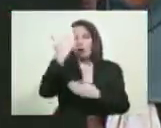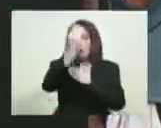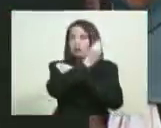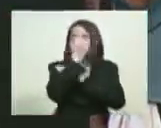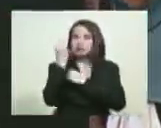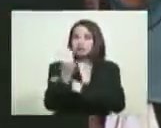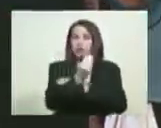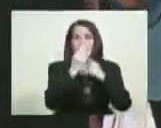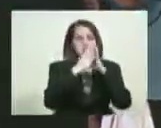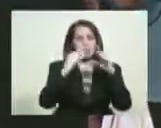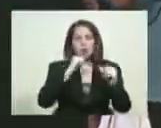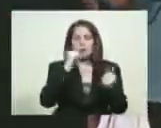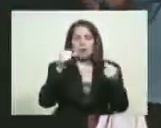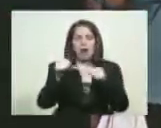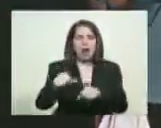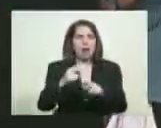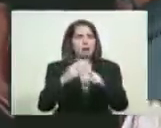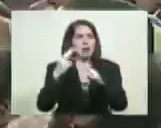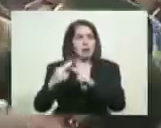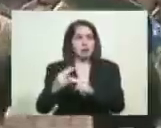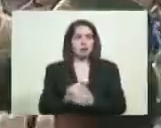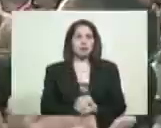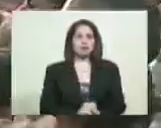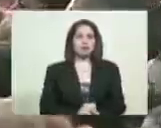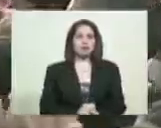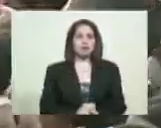de todo mal y peligro.